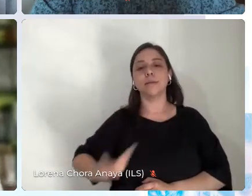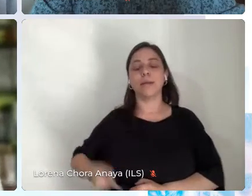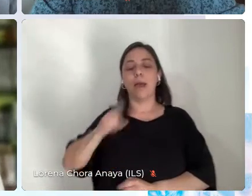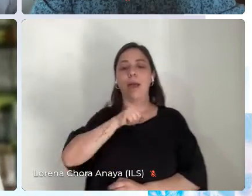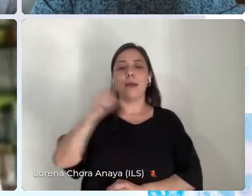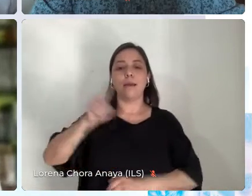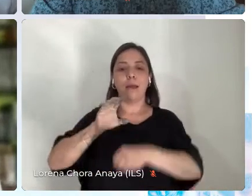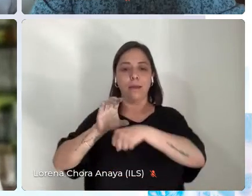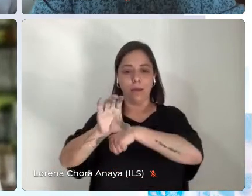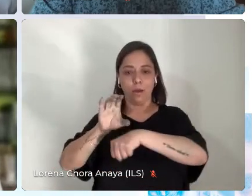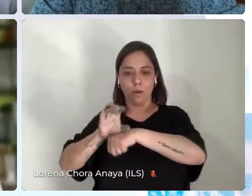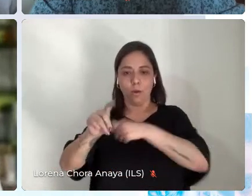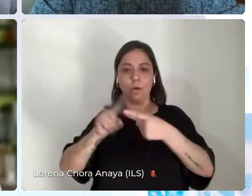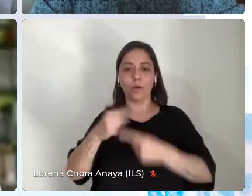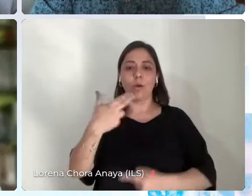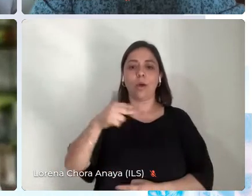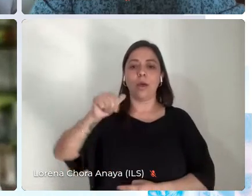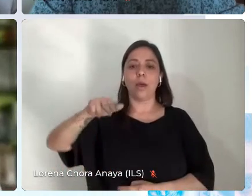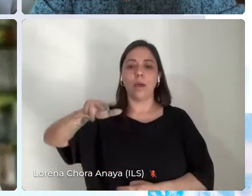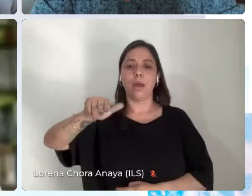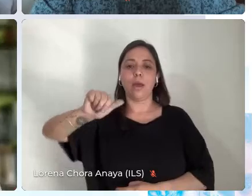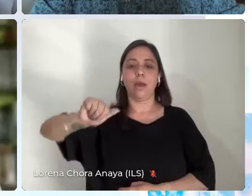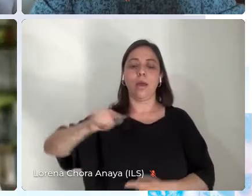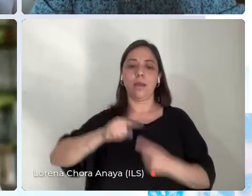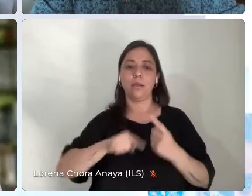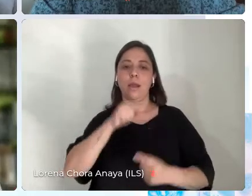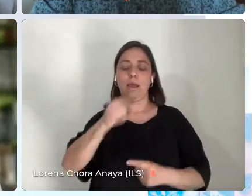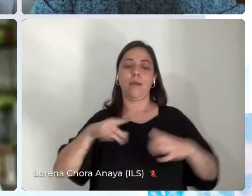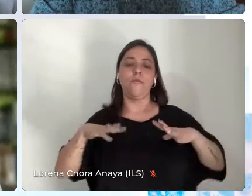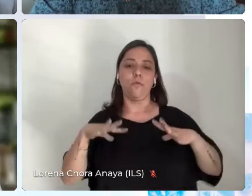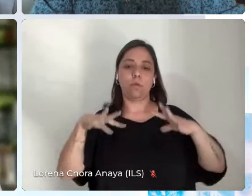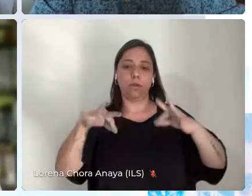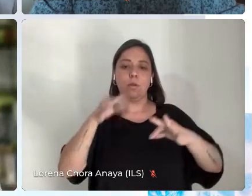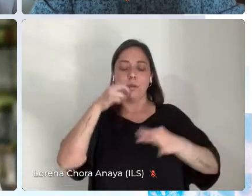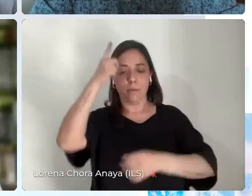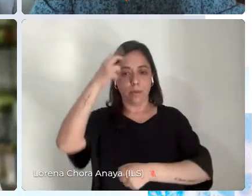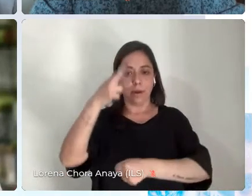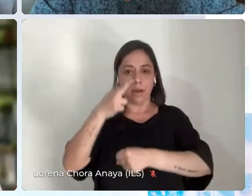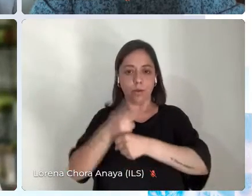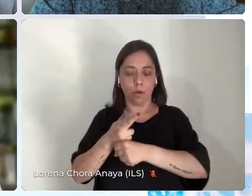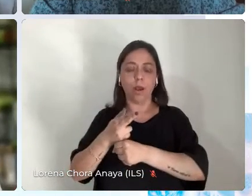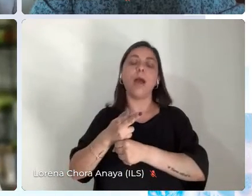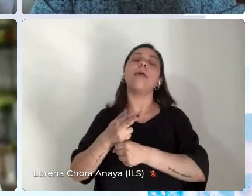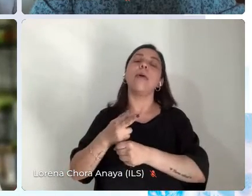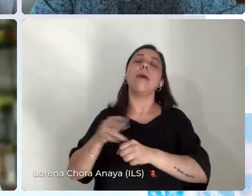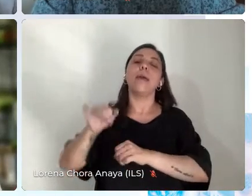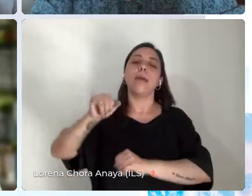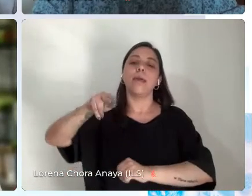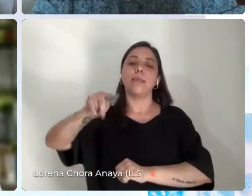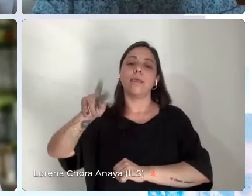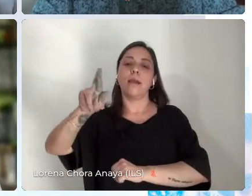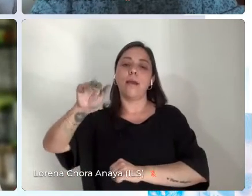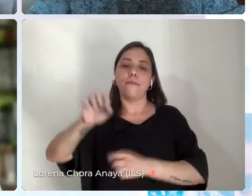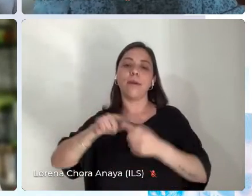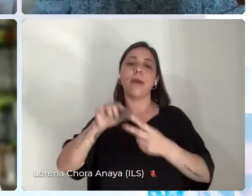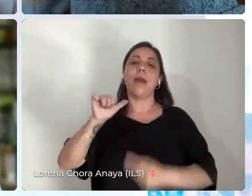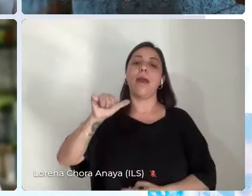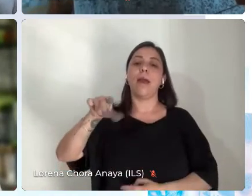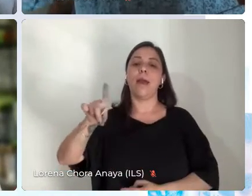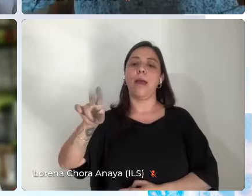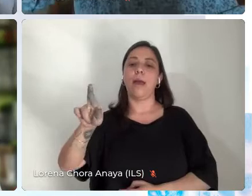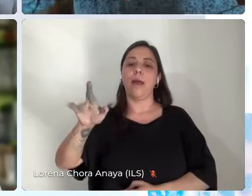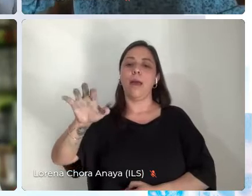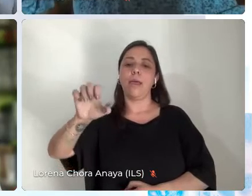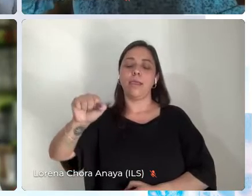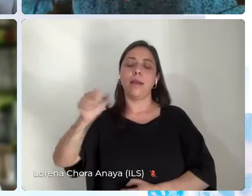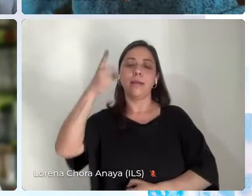la señora Hanna Toppler, fundadora y directora ejecutiva de Intrare, Andrés Pérez Peña Campos, director de la Fundación